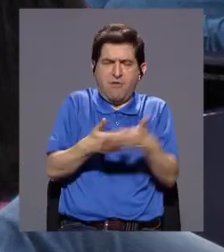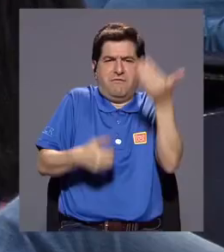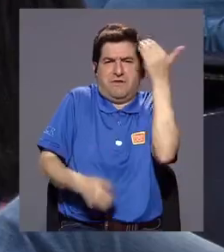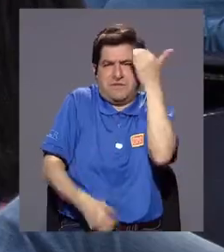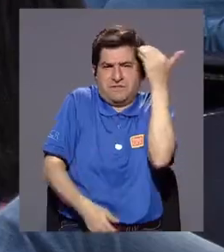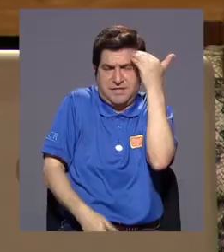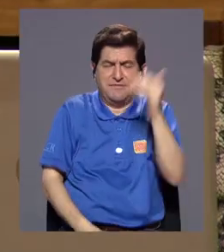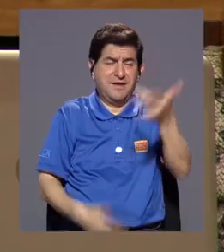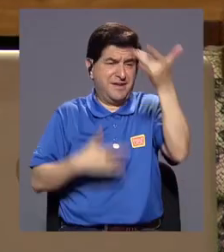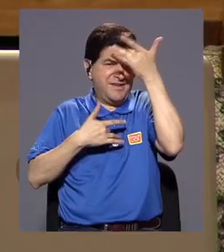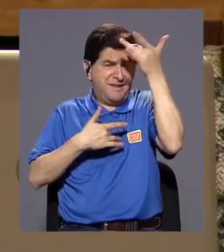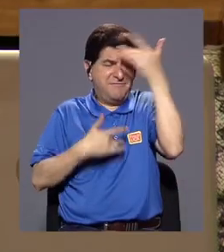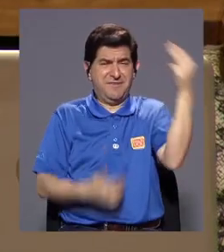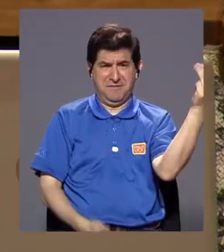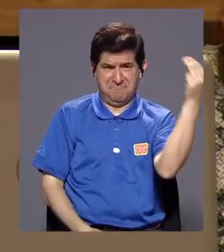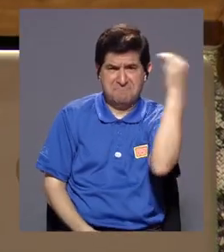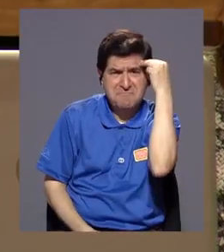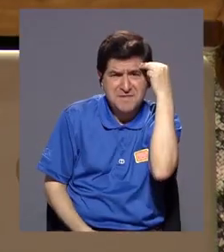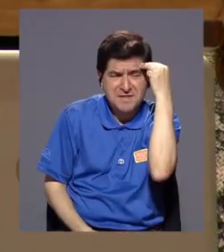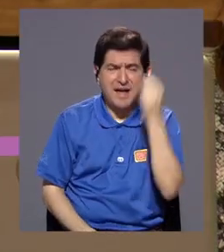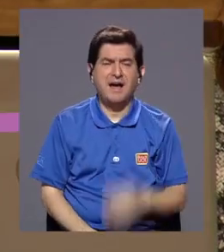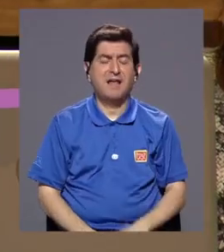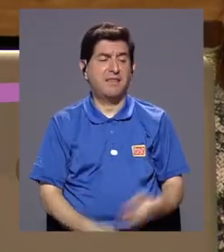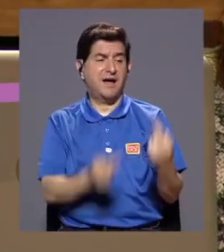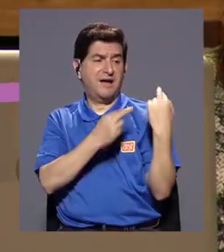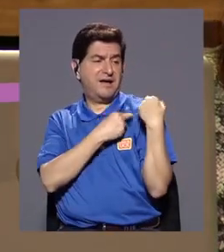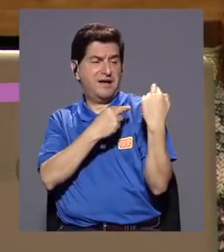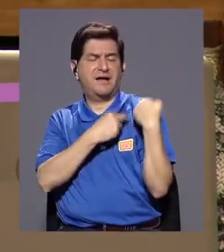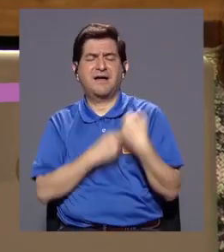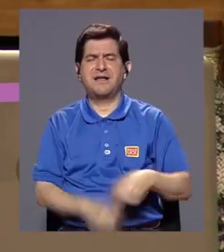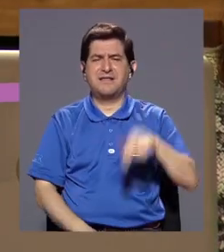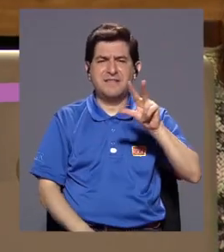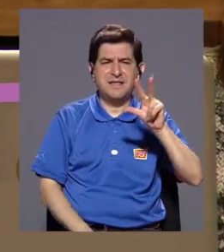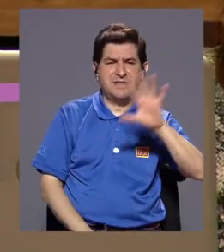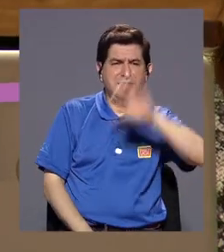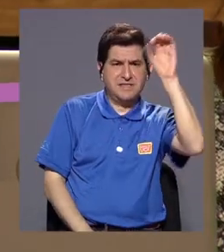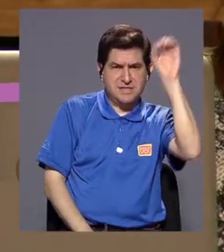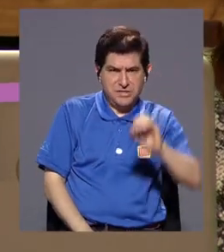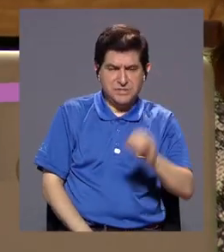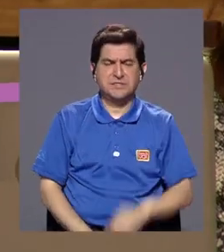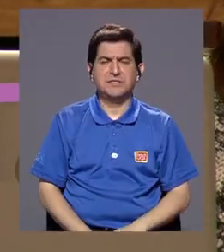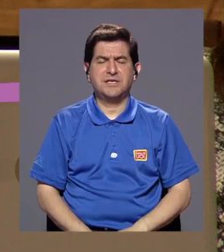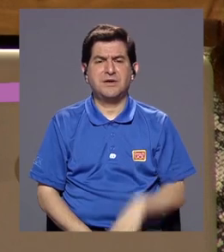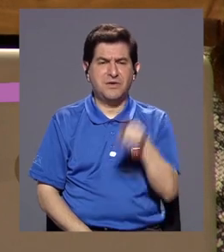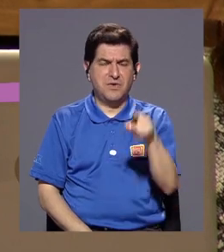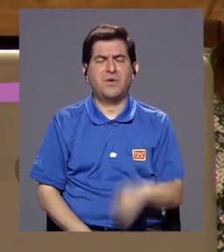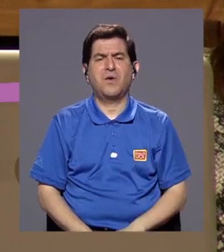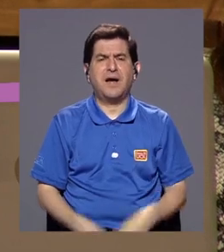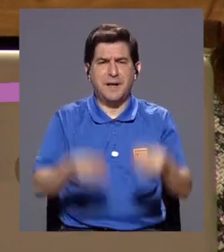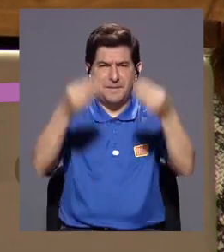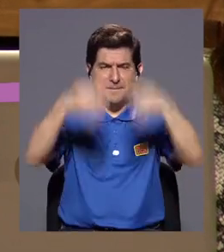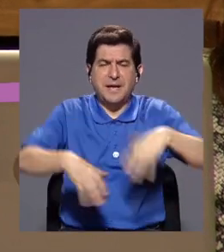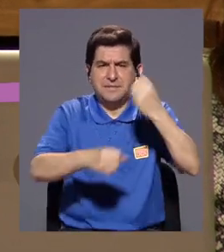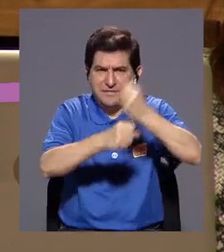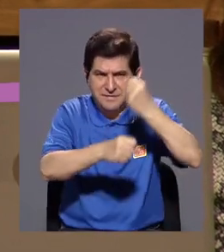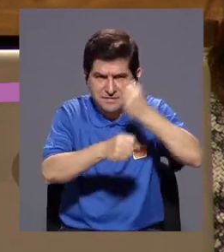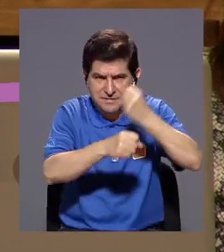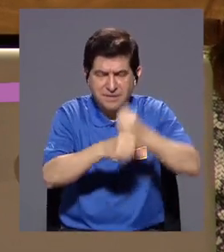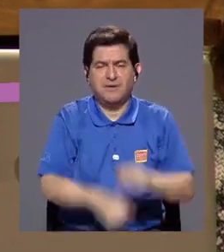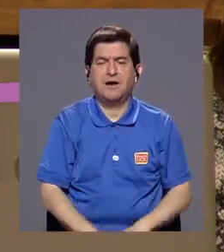se sabe que las enfermedades mentales son las responsables de más del 35% de las pérdidas